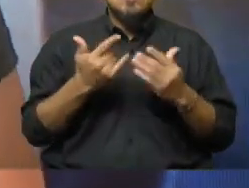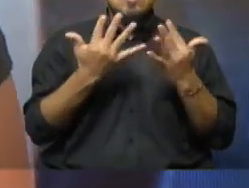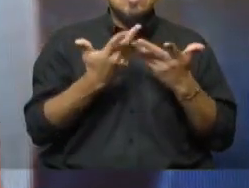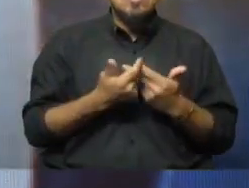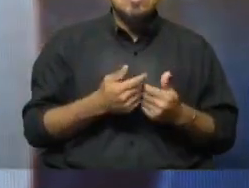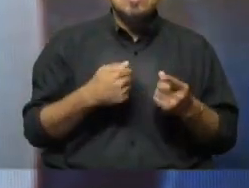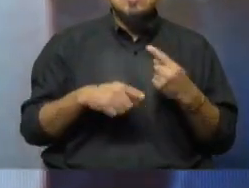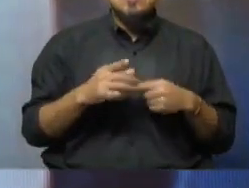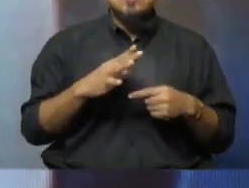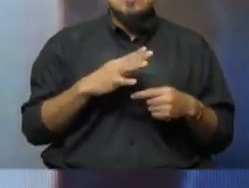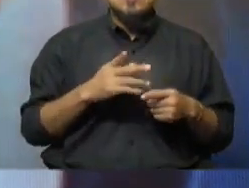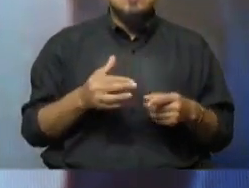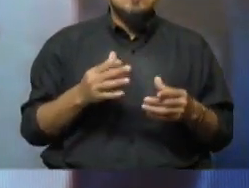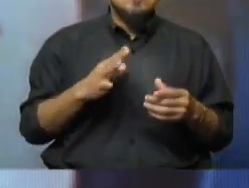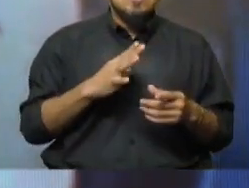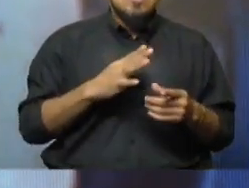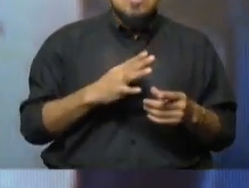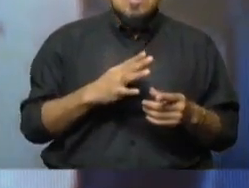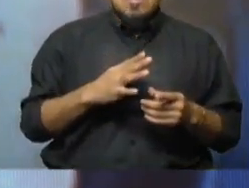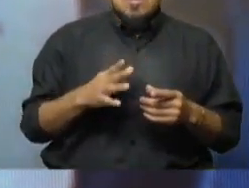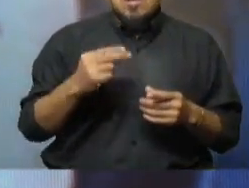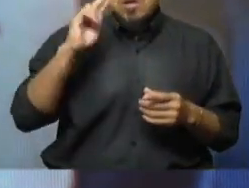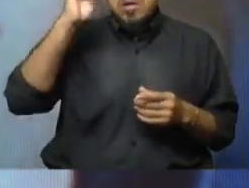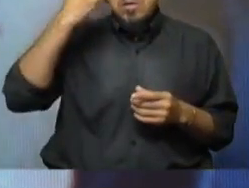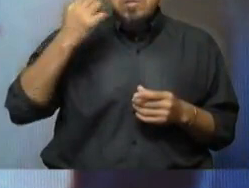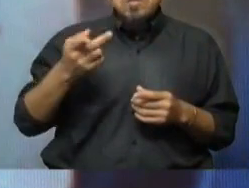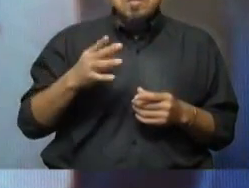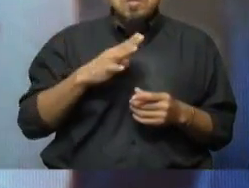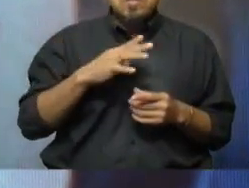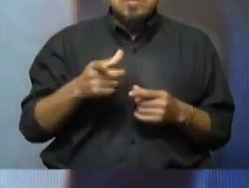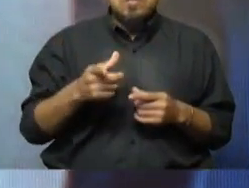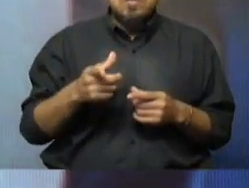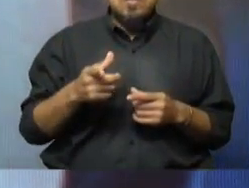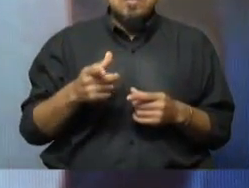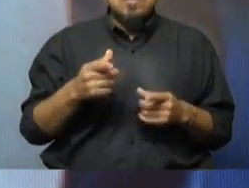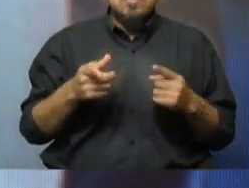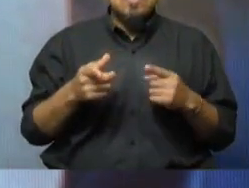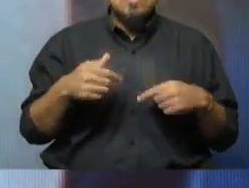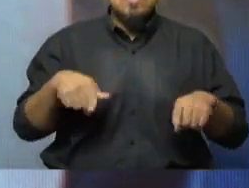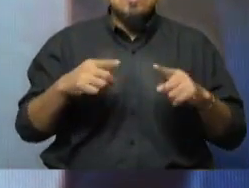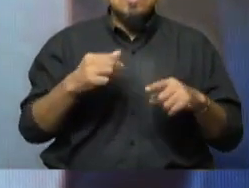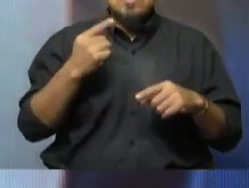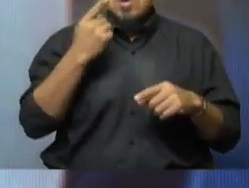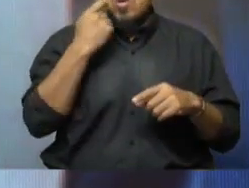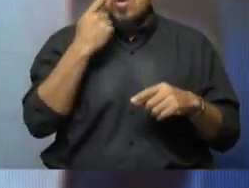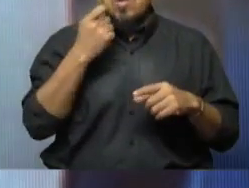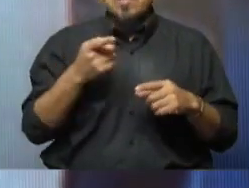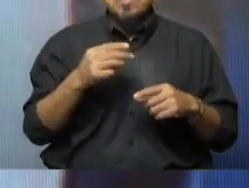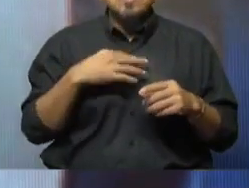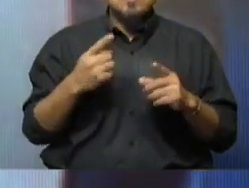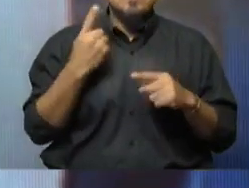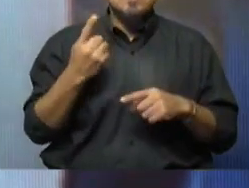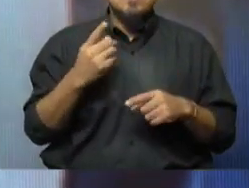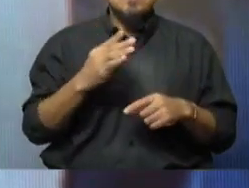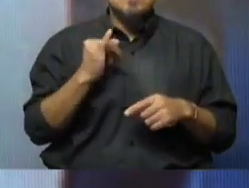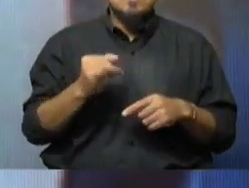organizacionales es histórico a nivel mundial, y Uruguay no es la excepción, de que sean los lugares de toma de decisiones masculinos, principalmente. Sí